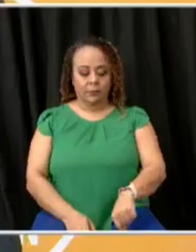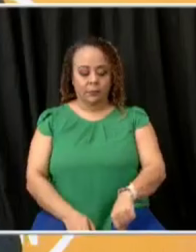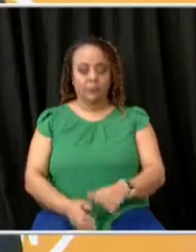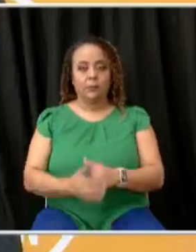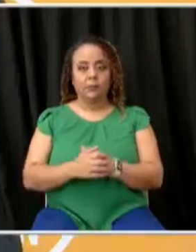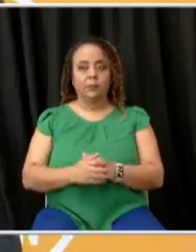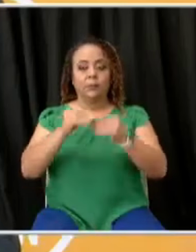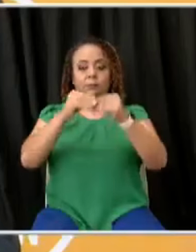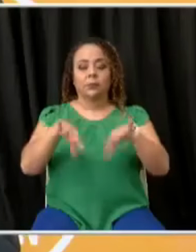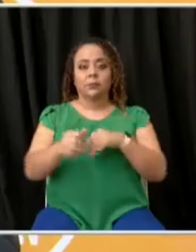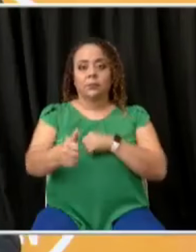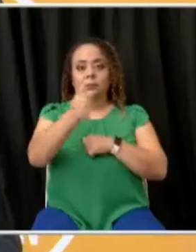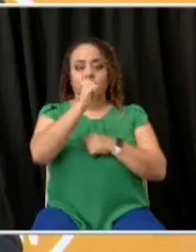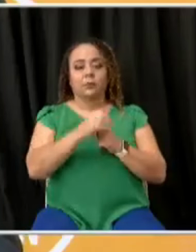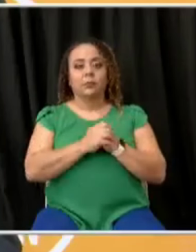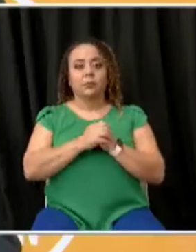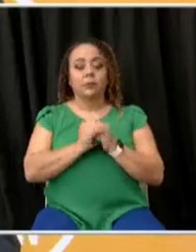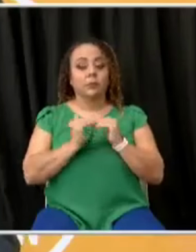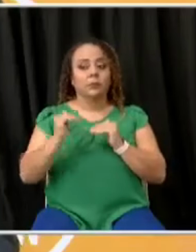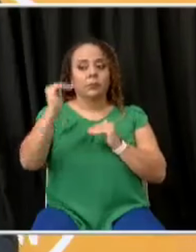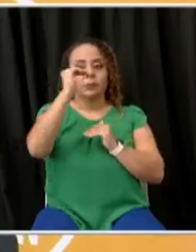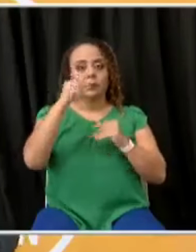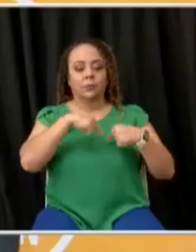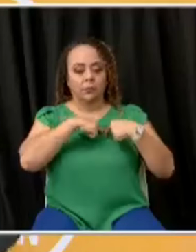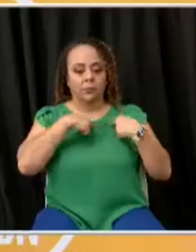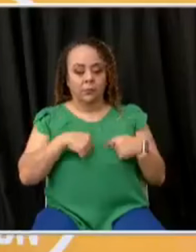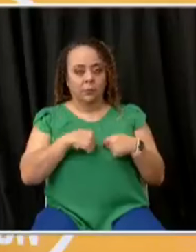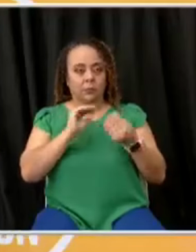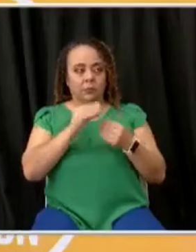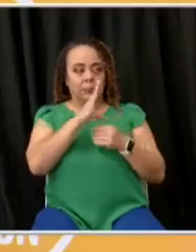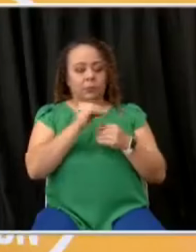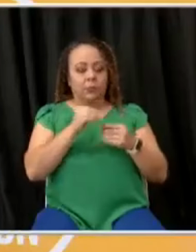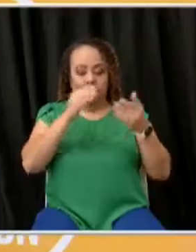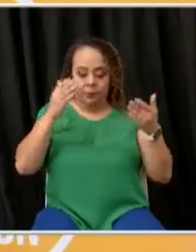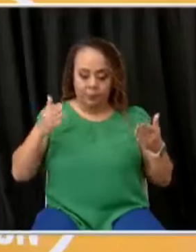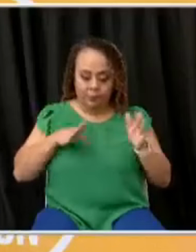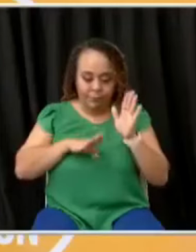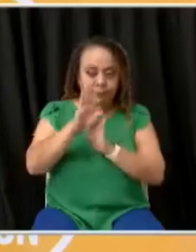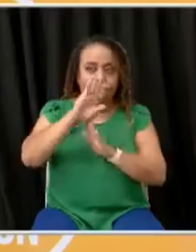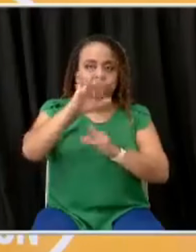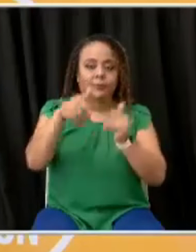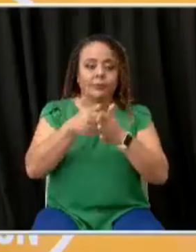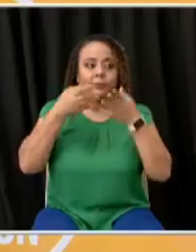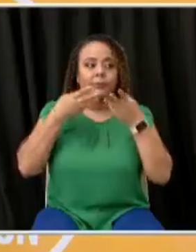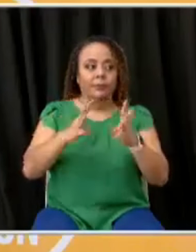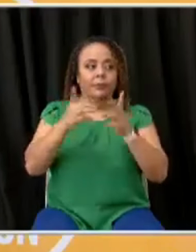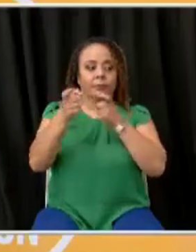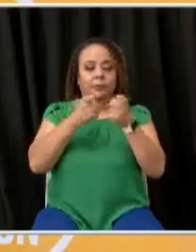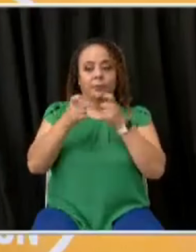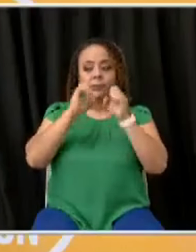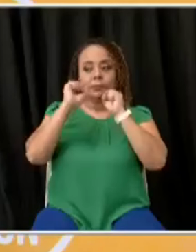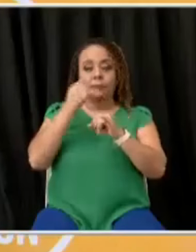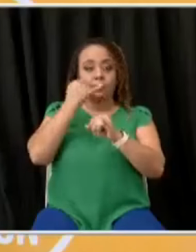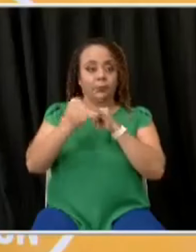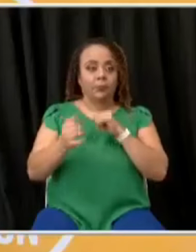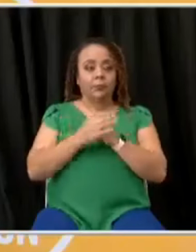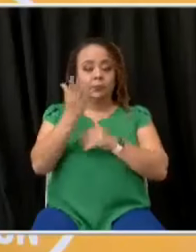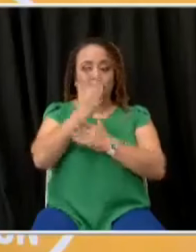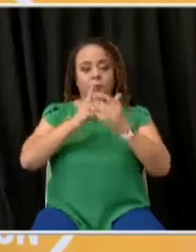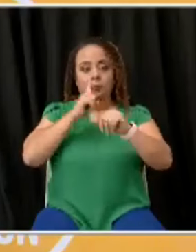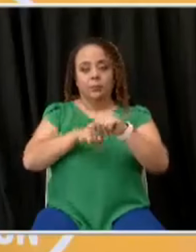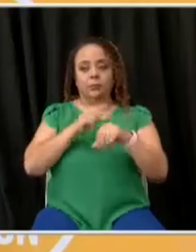pérdida de líquidos, aumento de frecuencia cardíaca y echando a andar todos los mecanismos termorreguladores, los cuales se pueden agotar en algún